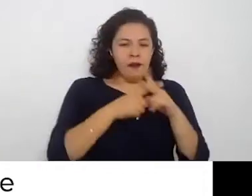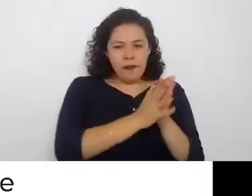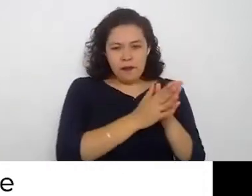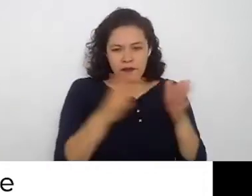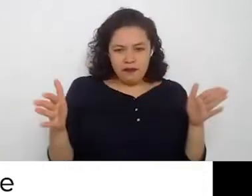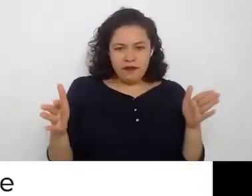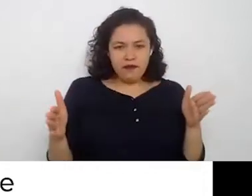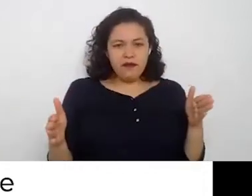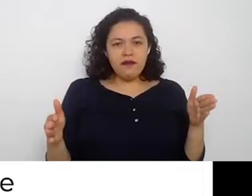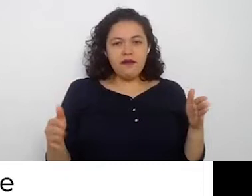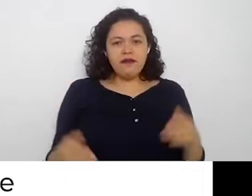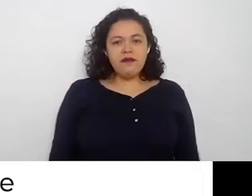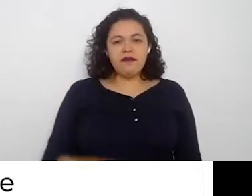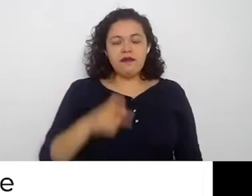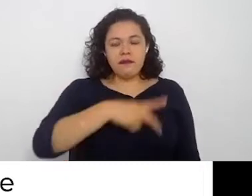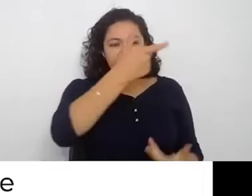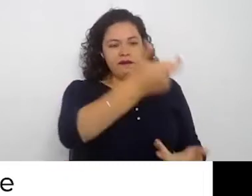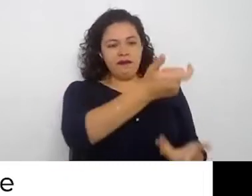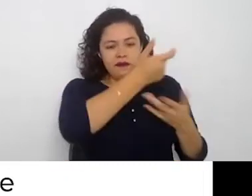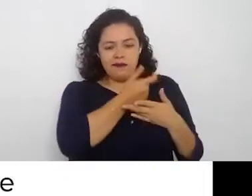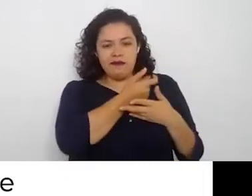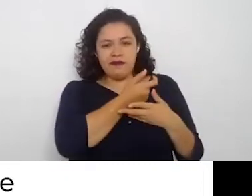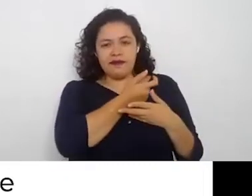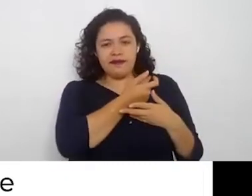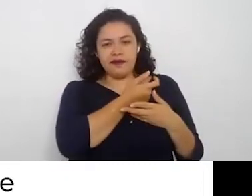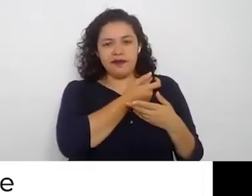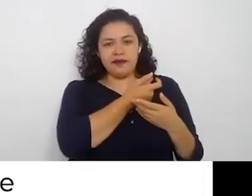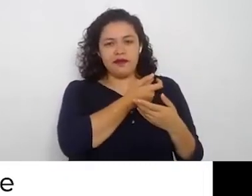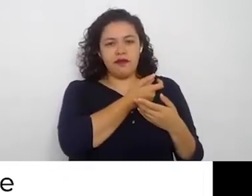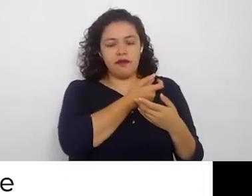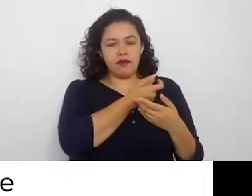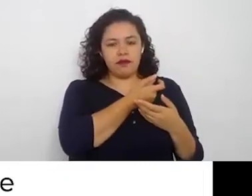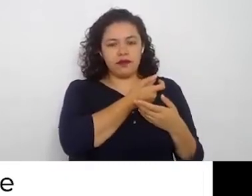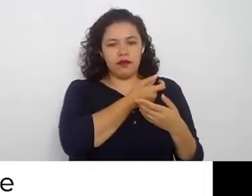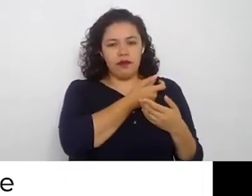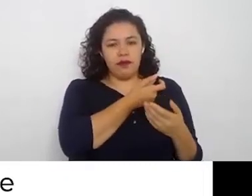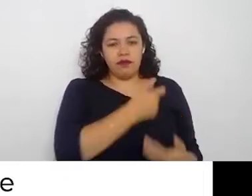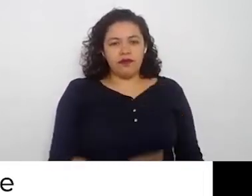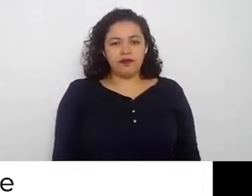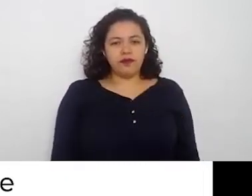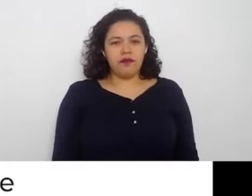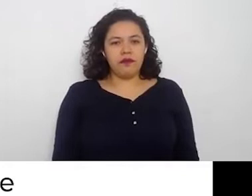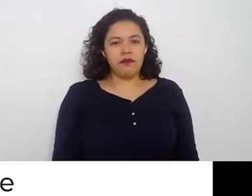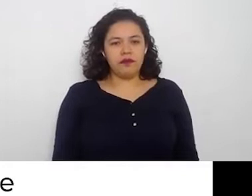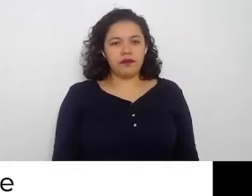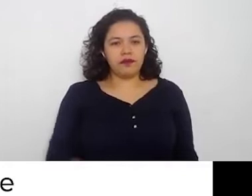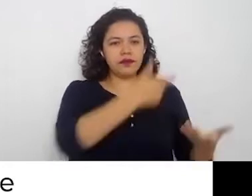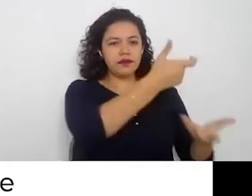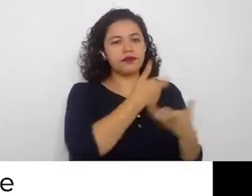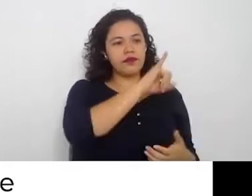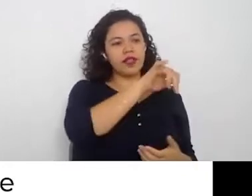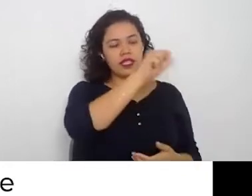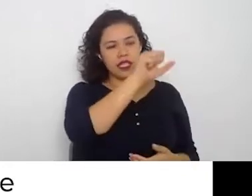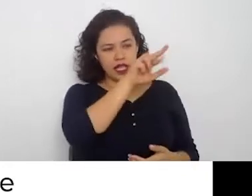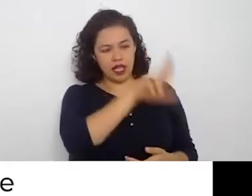la parte de los ingresos, ¿verdad? Que están dispensados de ISR, que es el 10%,